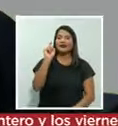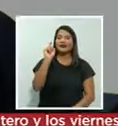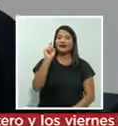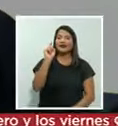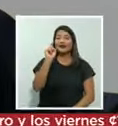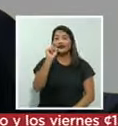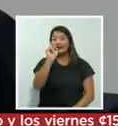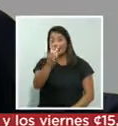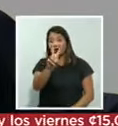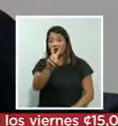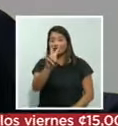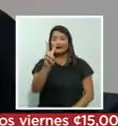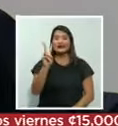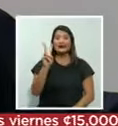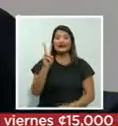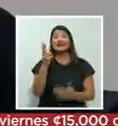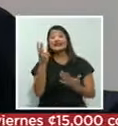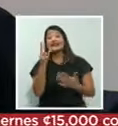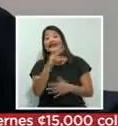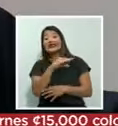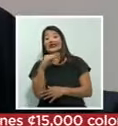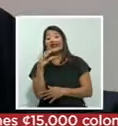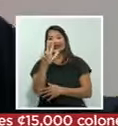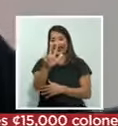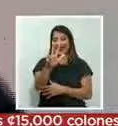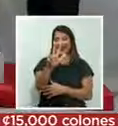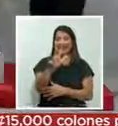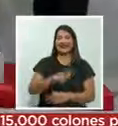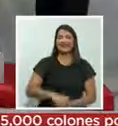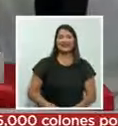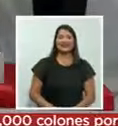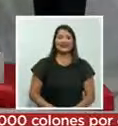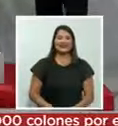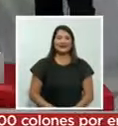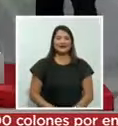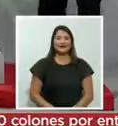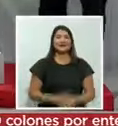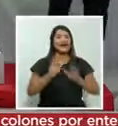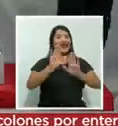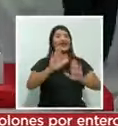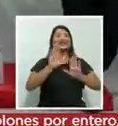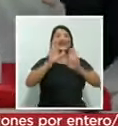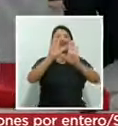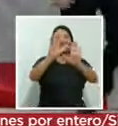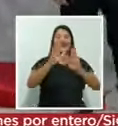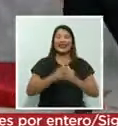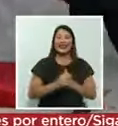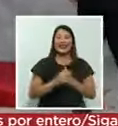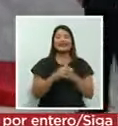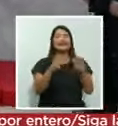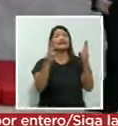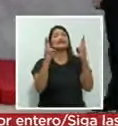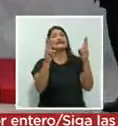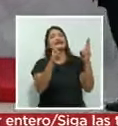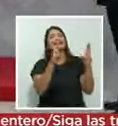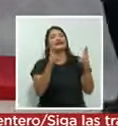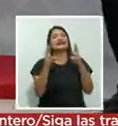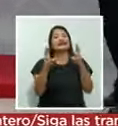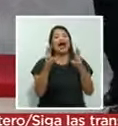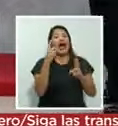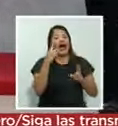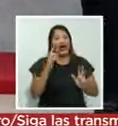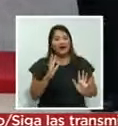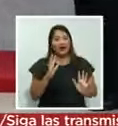A las dos. A las dos. Y a las... Tres. ¡Excelente! Crucemos los dedos. Vamos